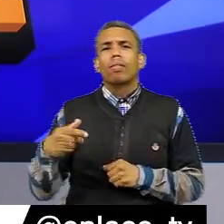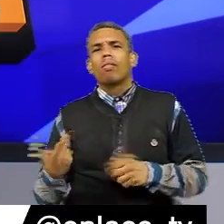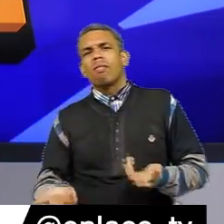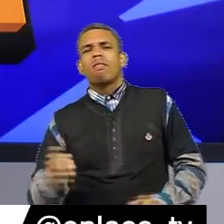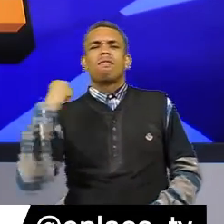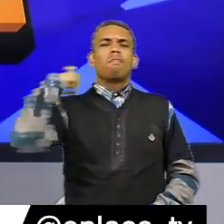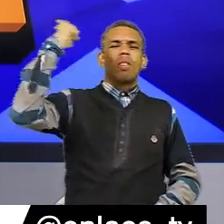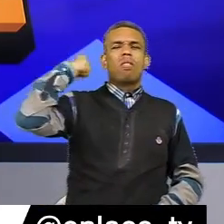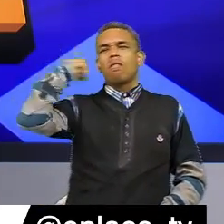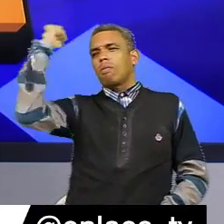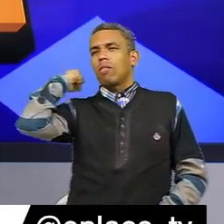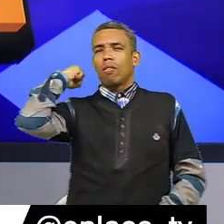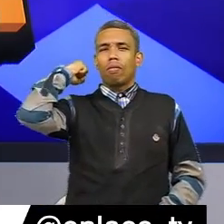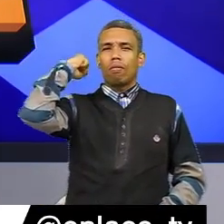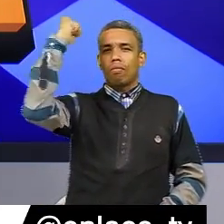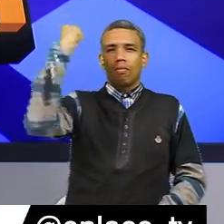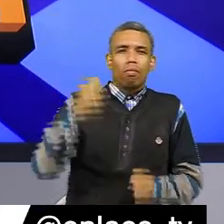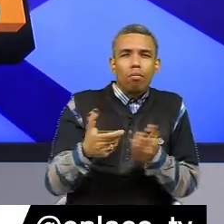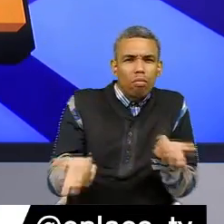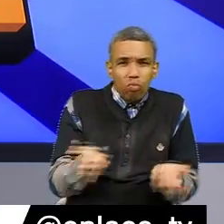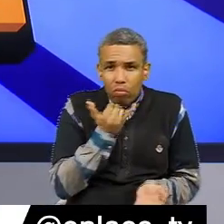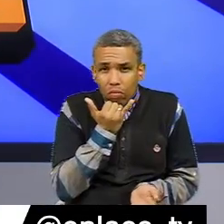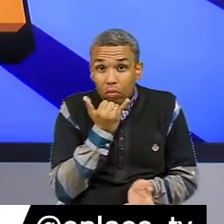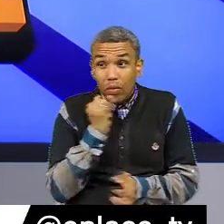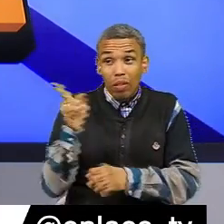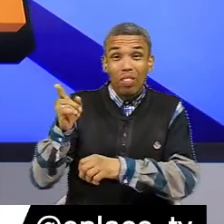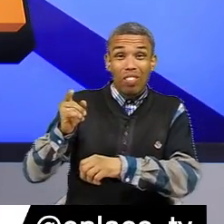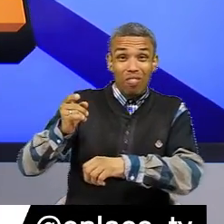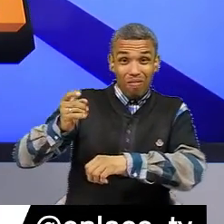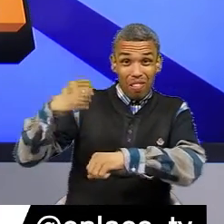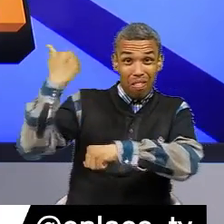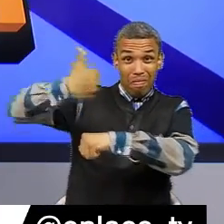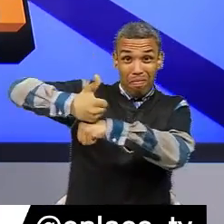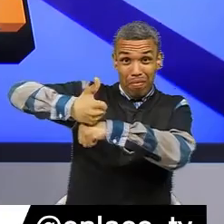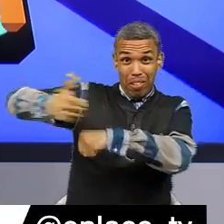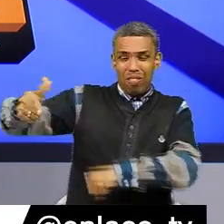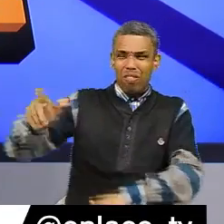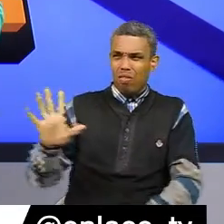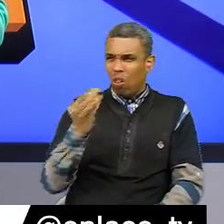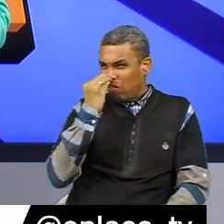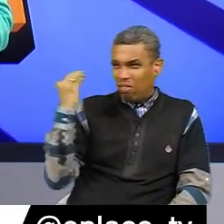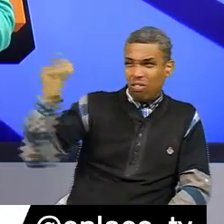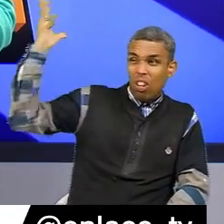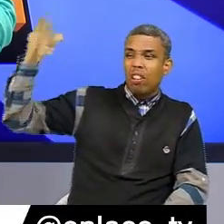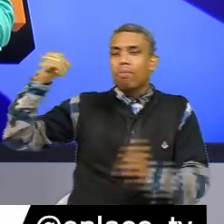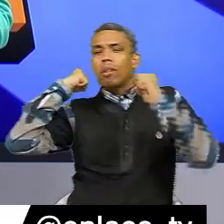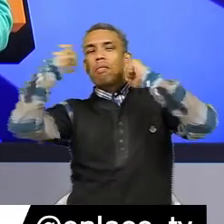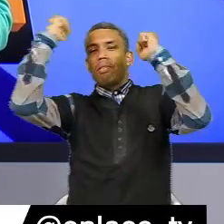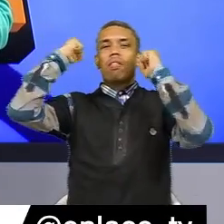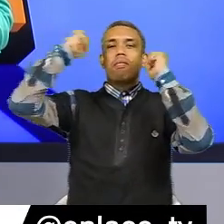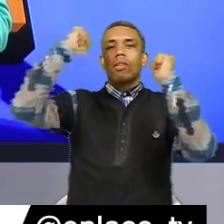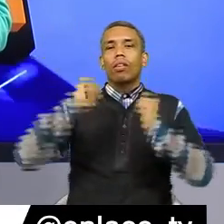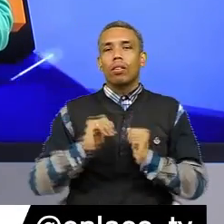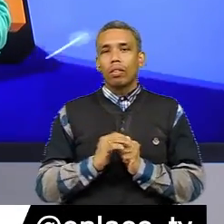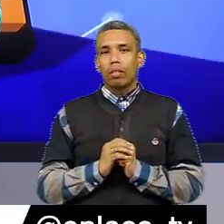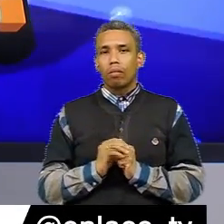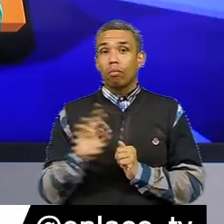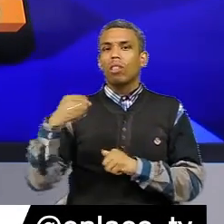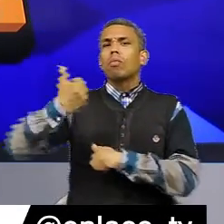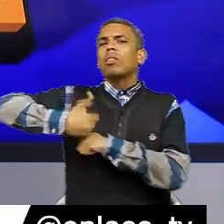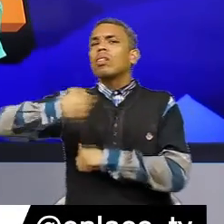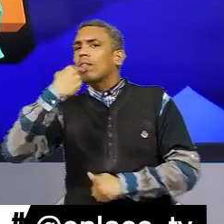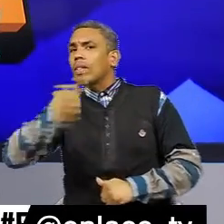exigencias al rector de dicha institución, rector que se defiende y asegura que ahora el personero quiere gobernar en el